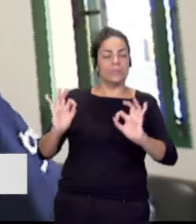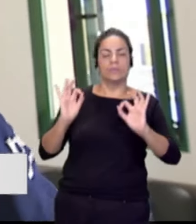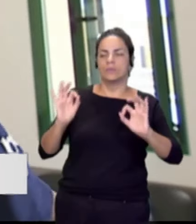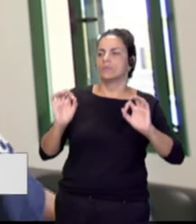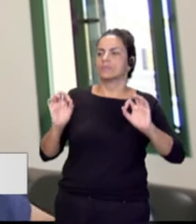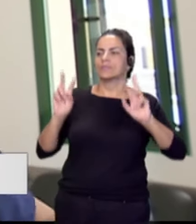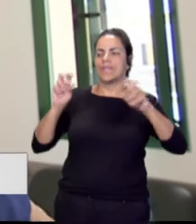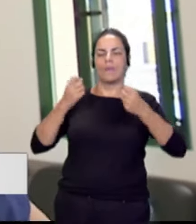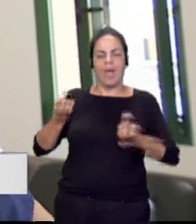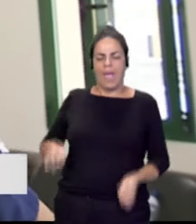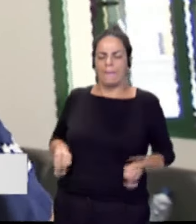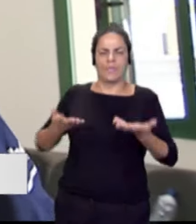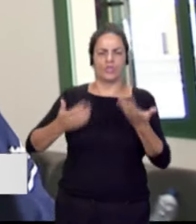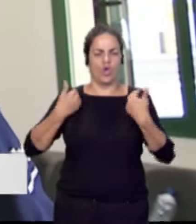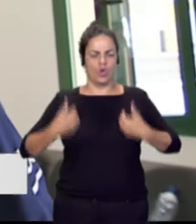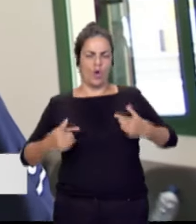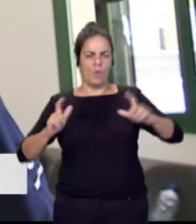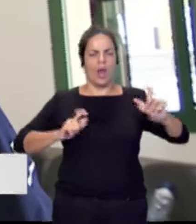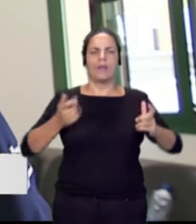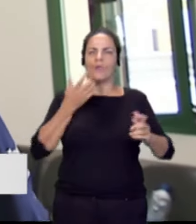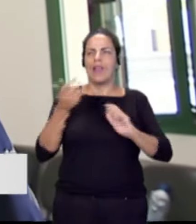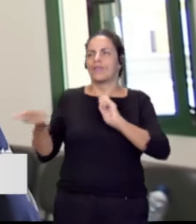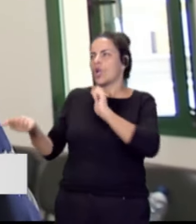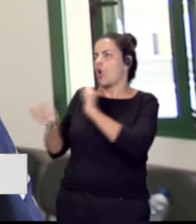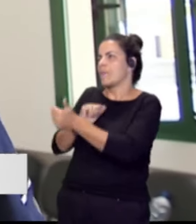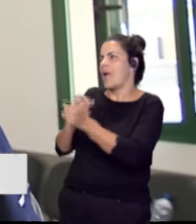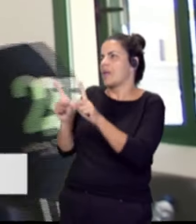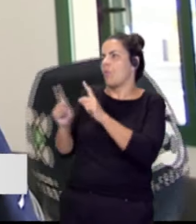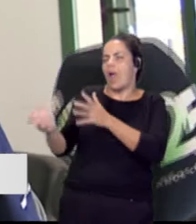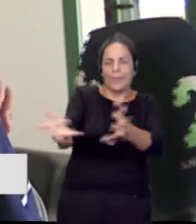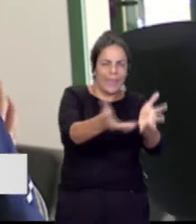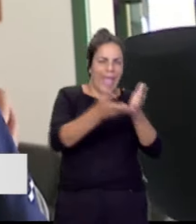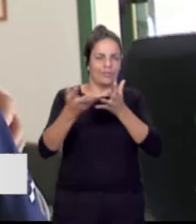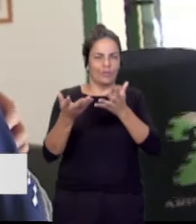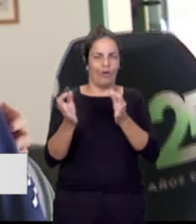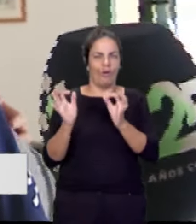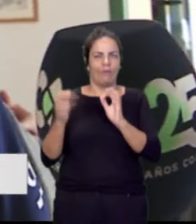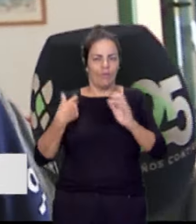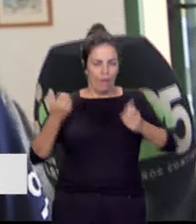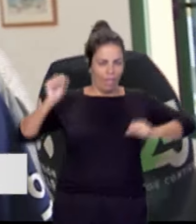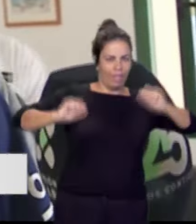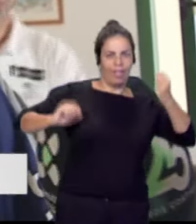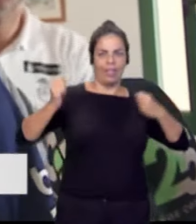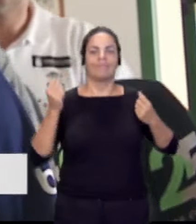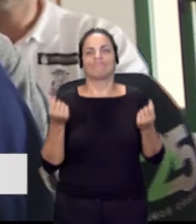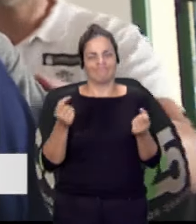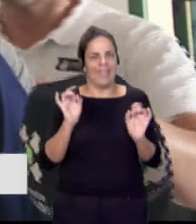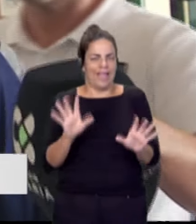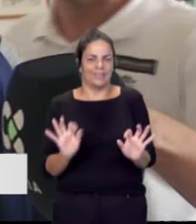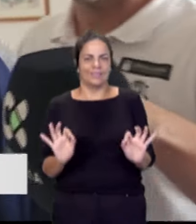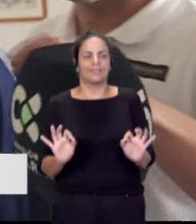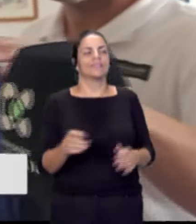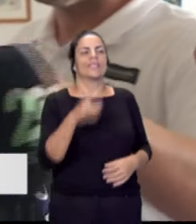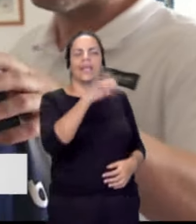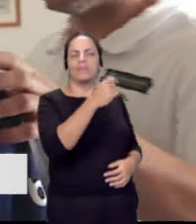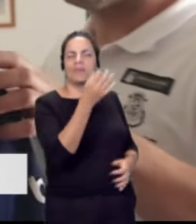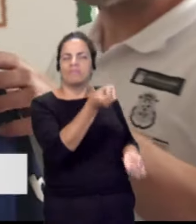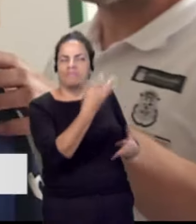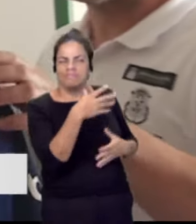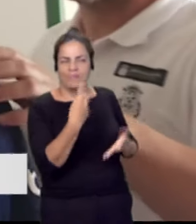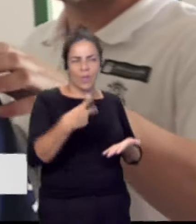lo de expresión corporal, simular el viento y ese tipo de cosas. Bueno, y también tú me has chivado que la coreografía también te gusta